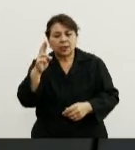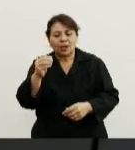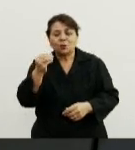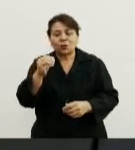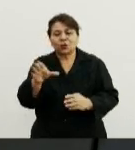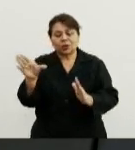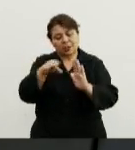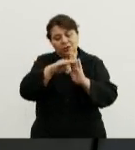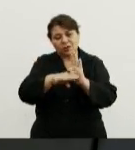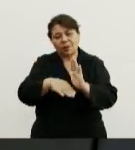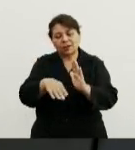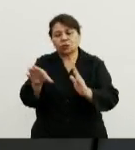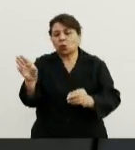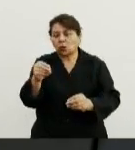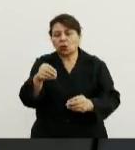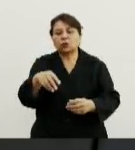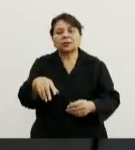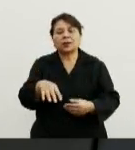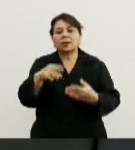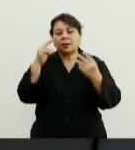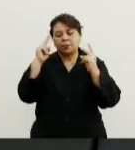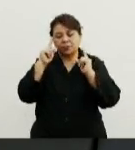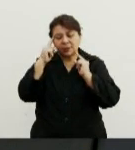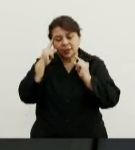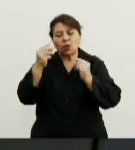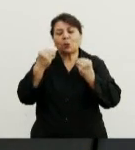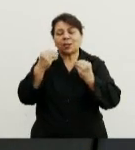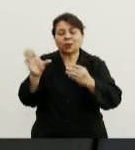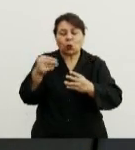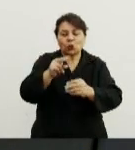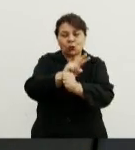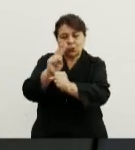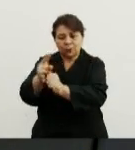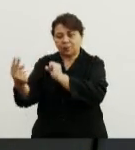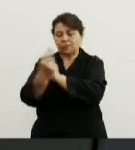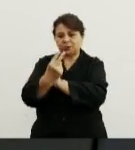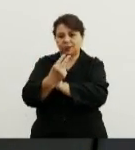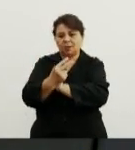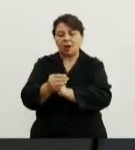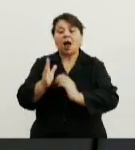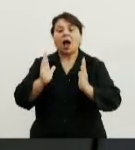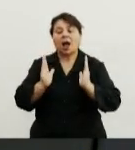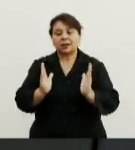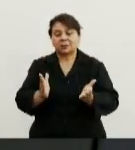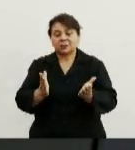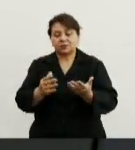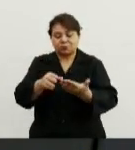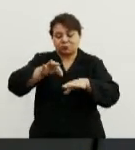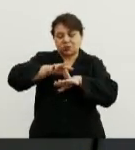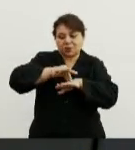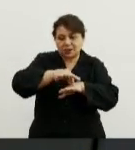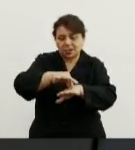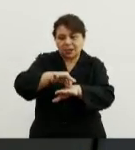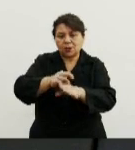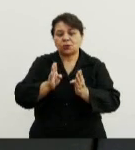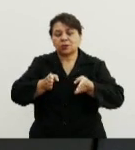entre todos entre todos los sanjuaninos estableciendo acciones que nos encaminen a generar fundamentalmente el